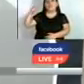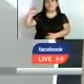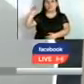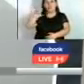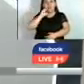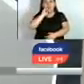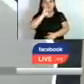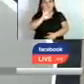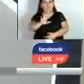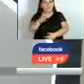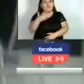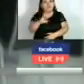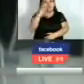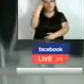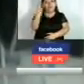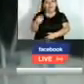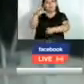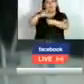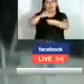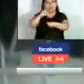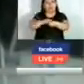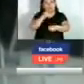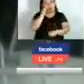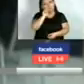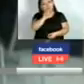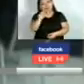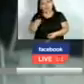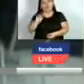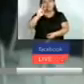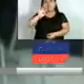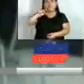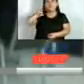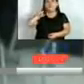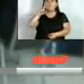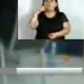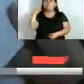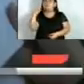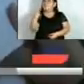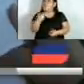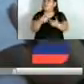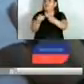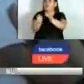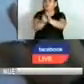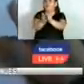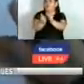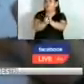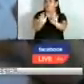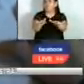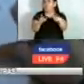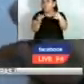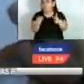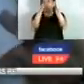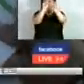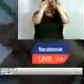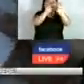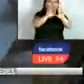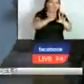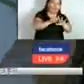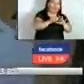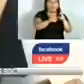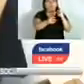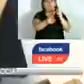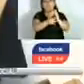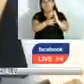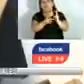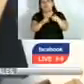que durante el desarrollo de los comicios se reportaron más de 4.100 incidentes relacionados a fallas en el sistema,